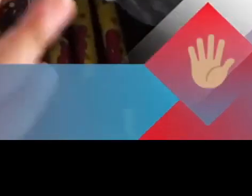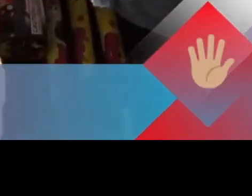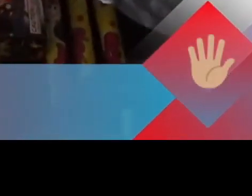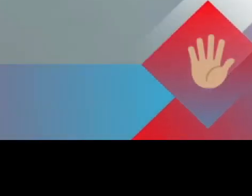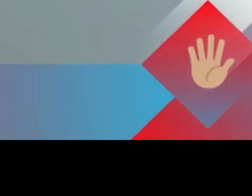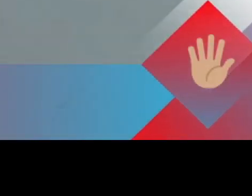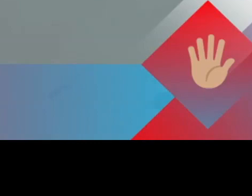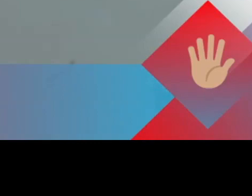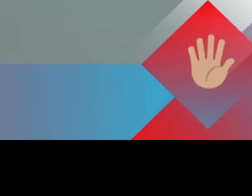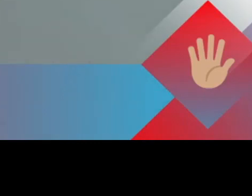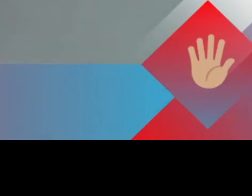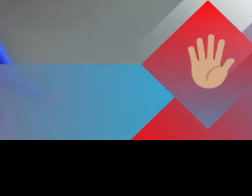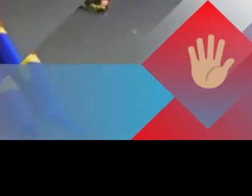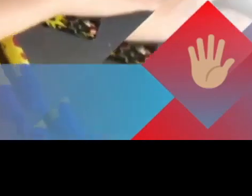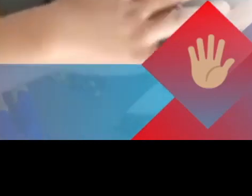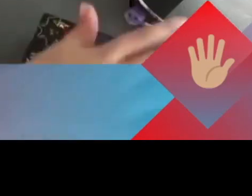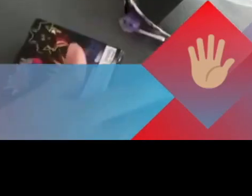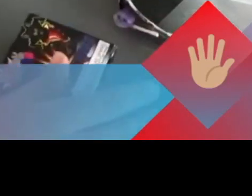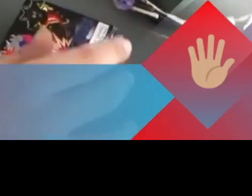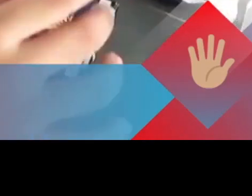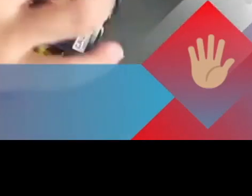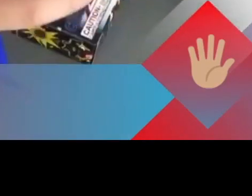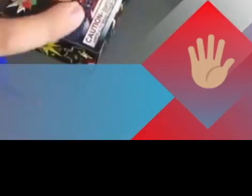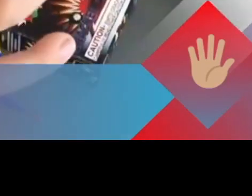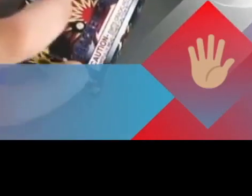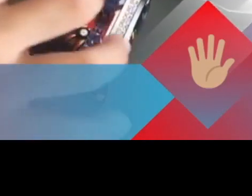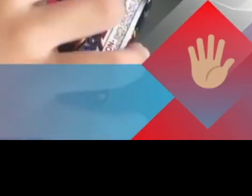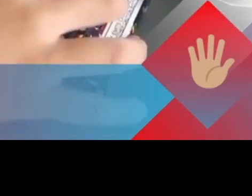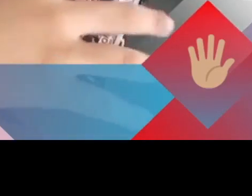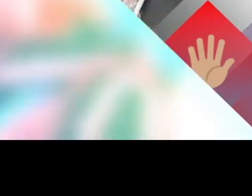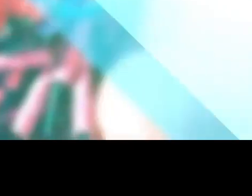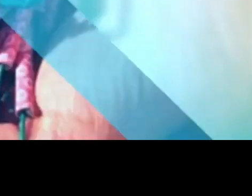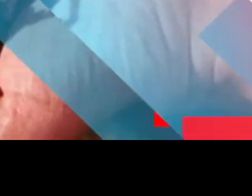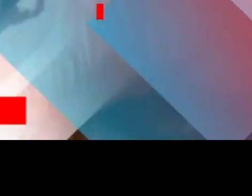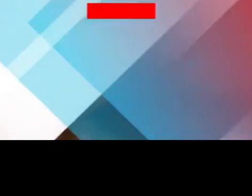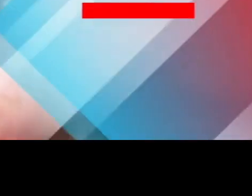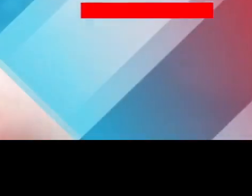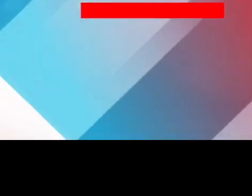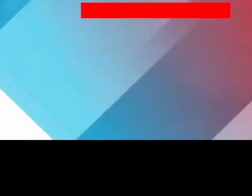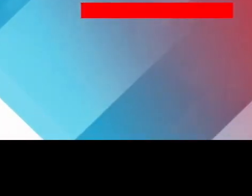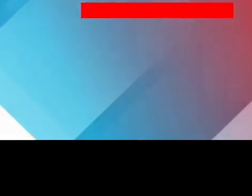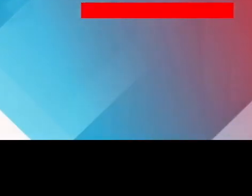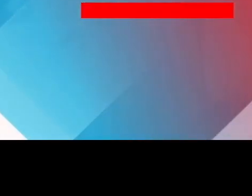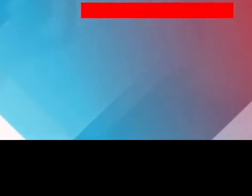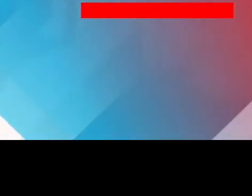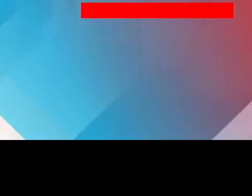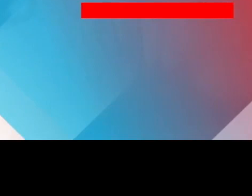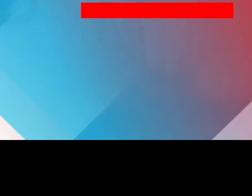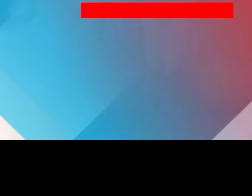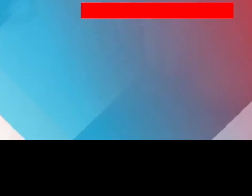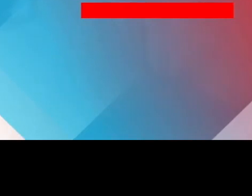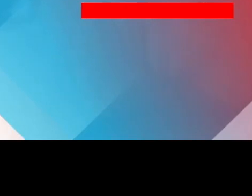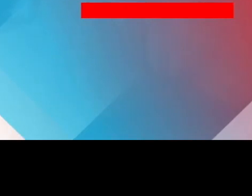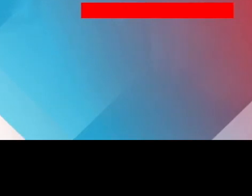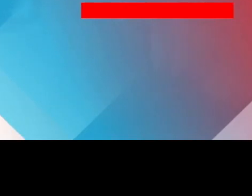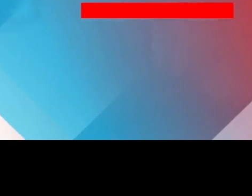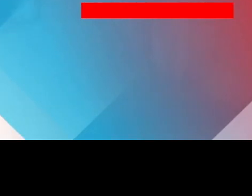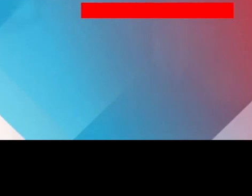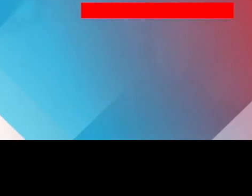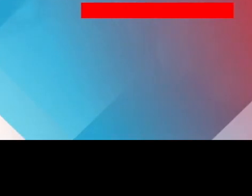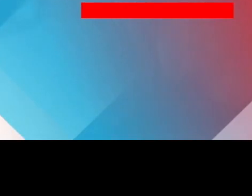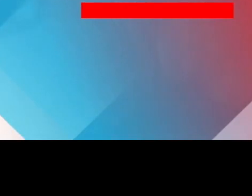niños niñas y personas en estado de ebriedad manipulen pólvora no guarden en sus bolsillos artefactos pirotécnicos